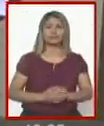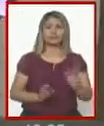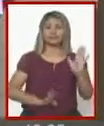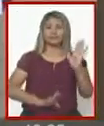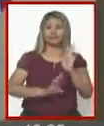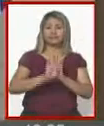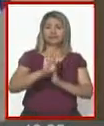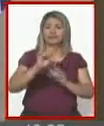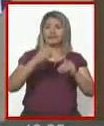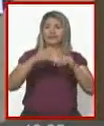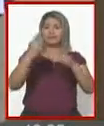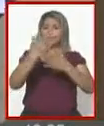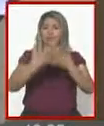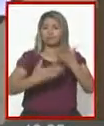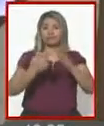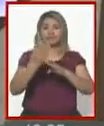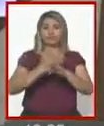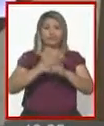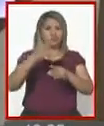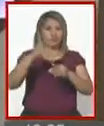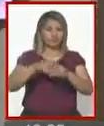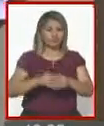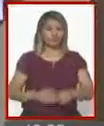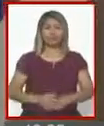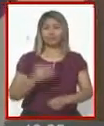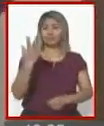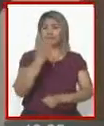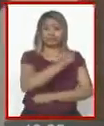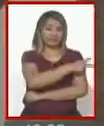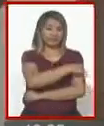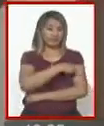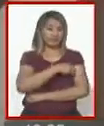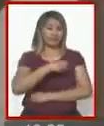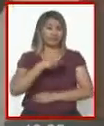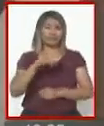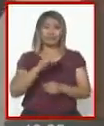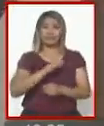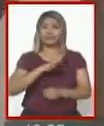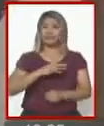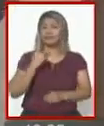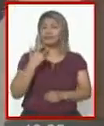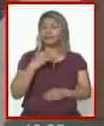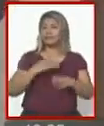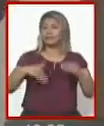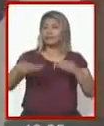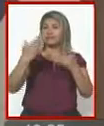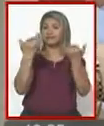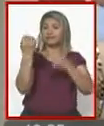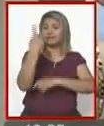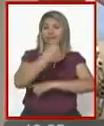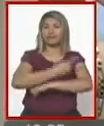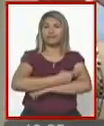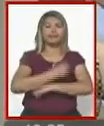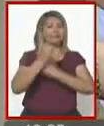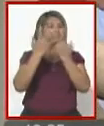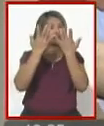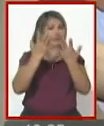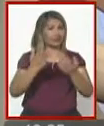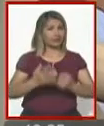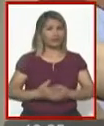el desarrollo de los siguientes procesos electorales de los cinco vocales del tribunal supremo electoral que quedan hoy en día